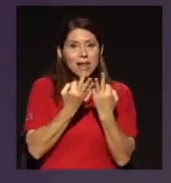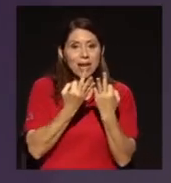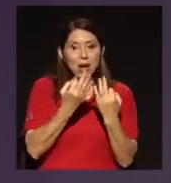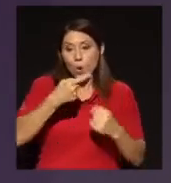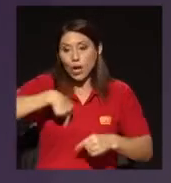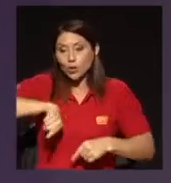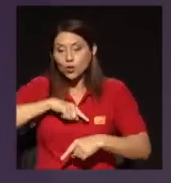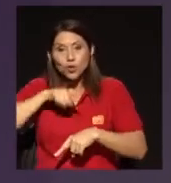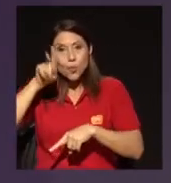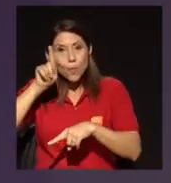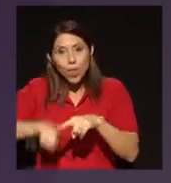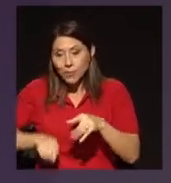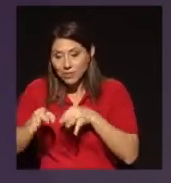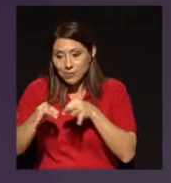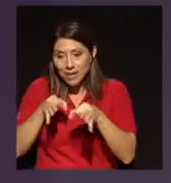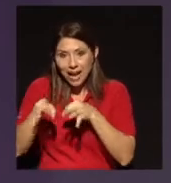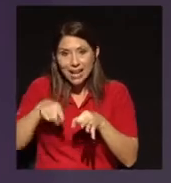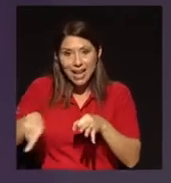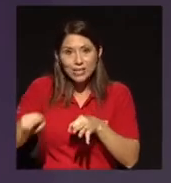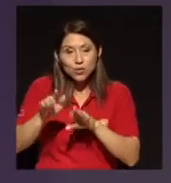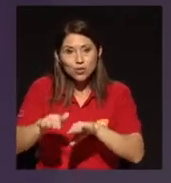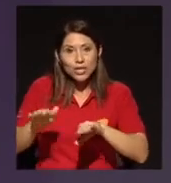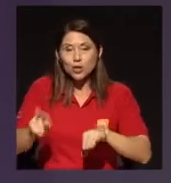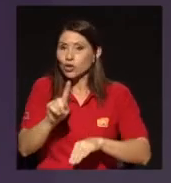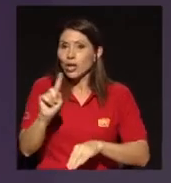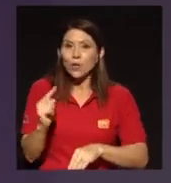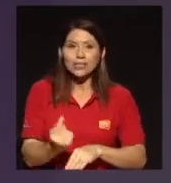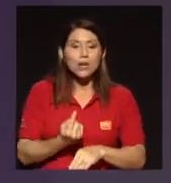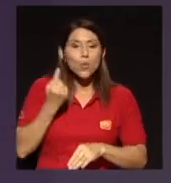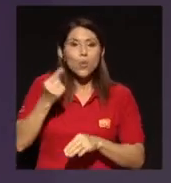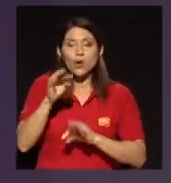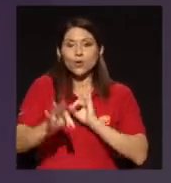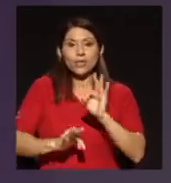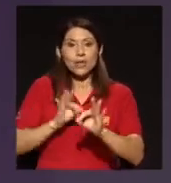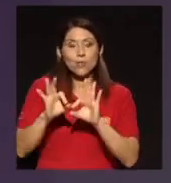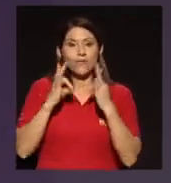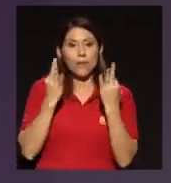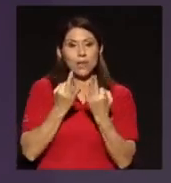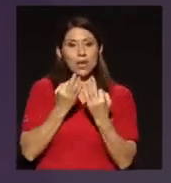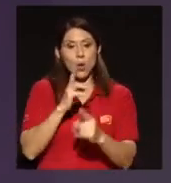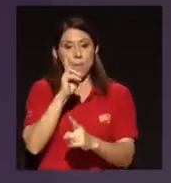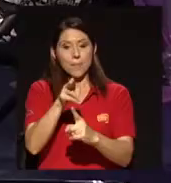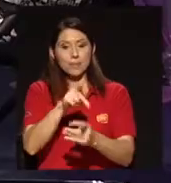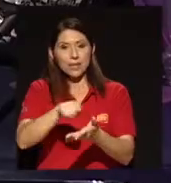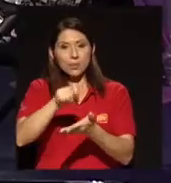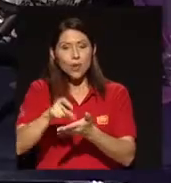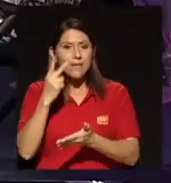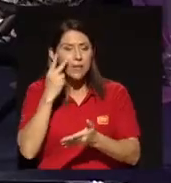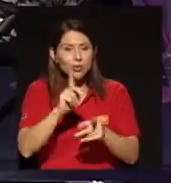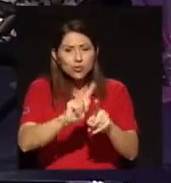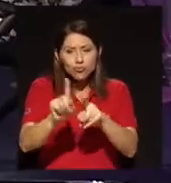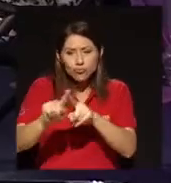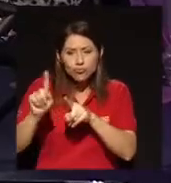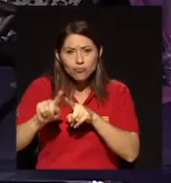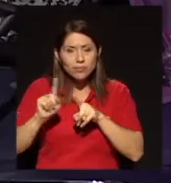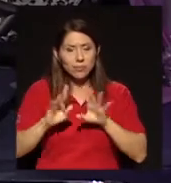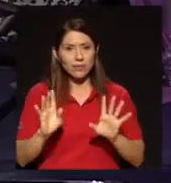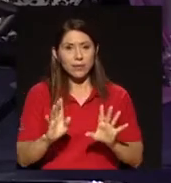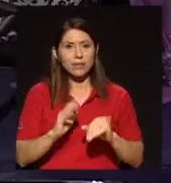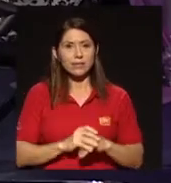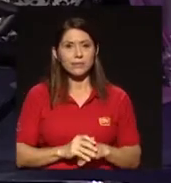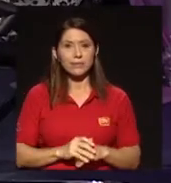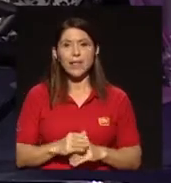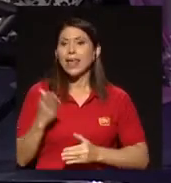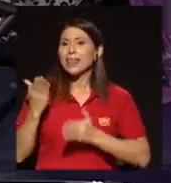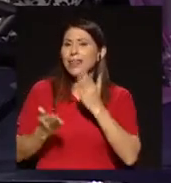niños que no es el único tipo de familia, cuando en la misma escuela vemos una cantidad diferente. Entonces, tal vez para ya ir cerrando a